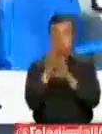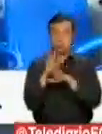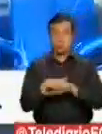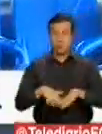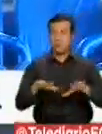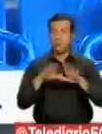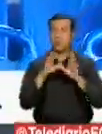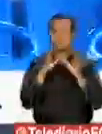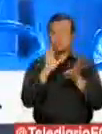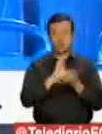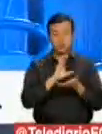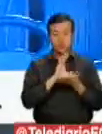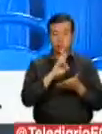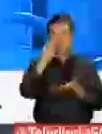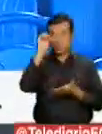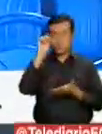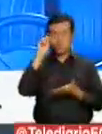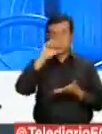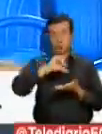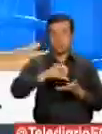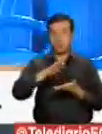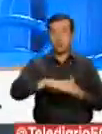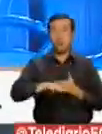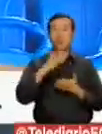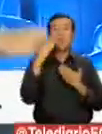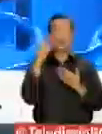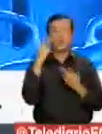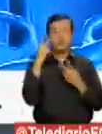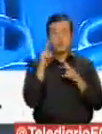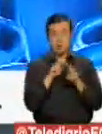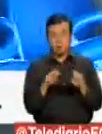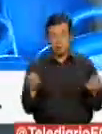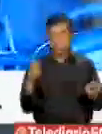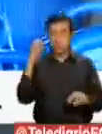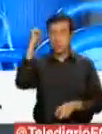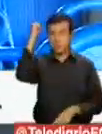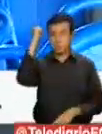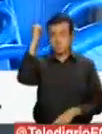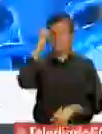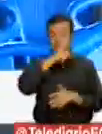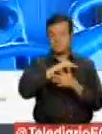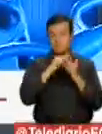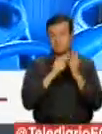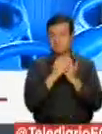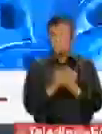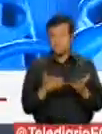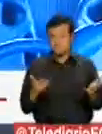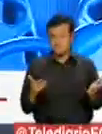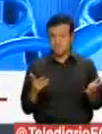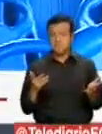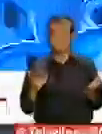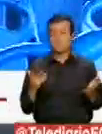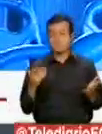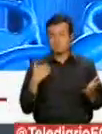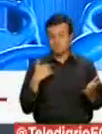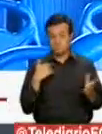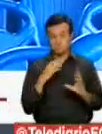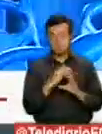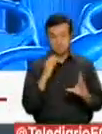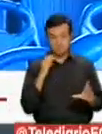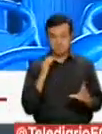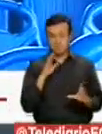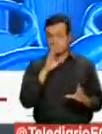que recorre el centro y norte de la ciudad. Asientos, agarraderas y otros elementos con los que se equipa estos buses